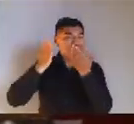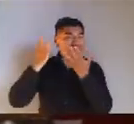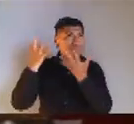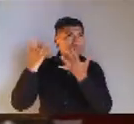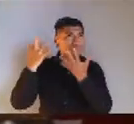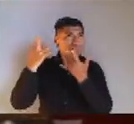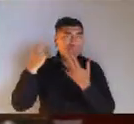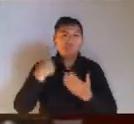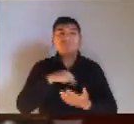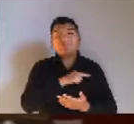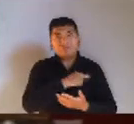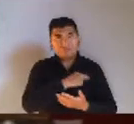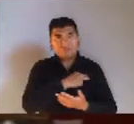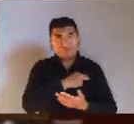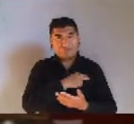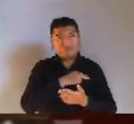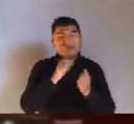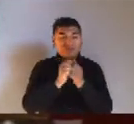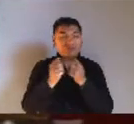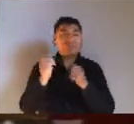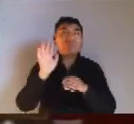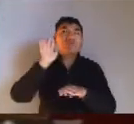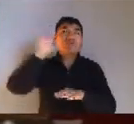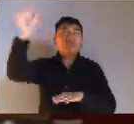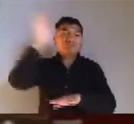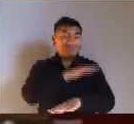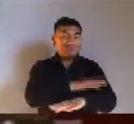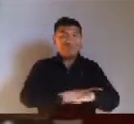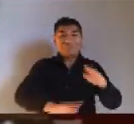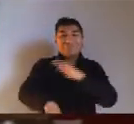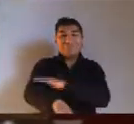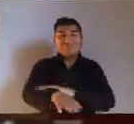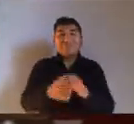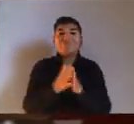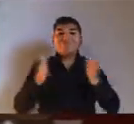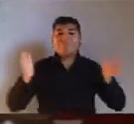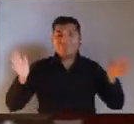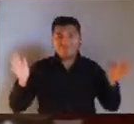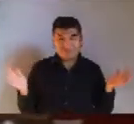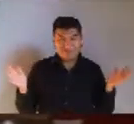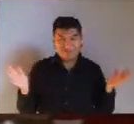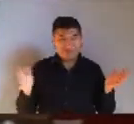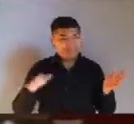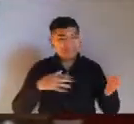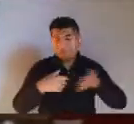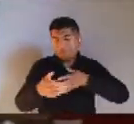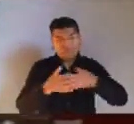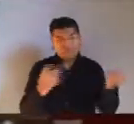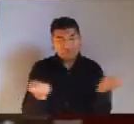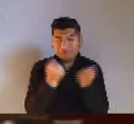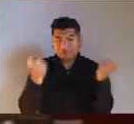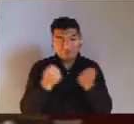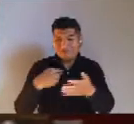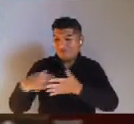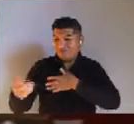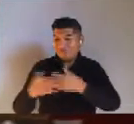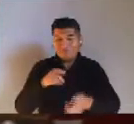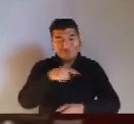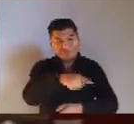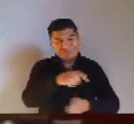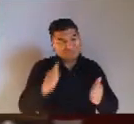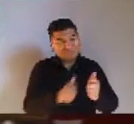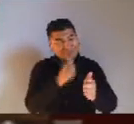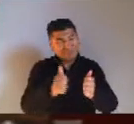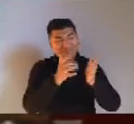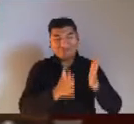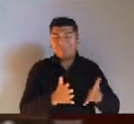espera con los brazos abiertos, incluso a los pecadores, incluso a los